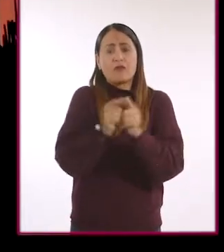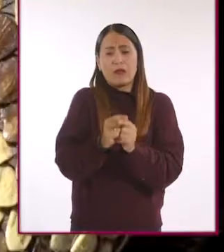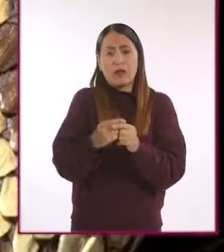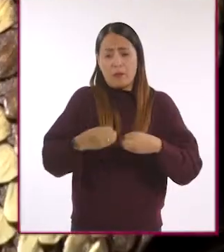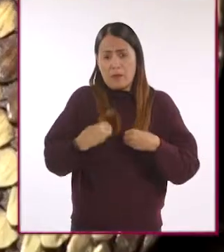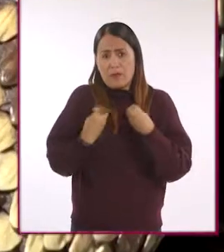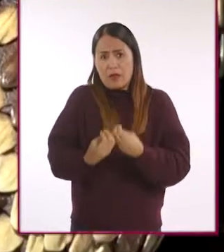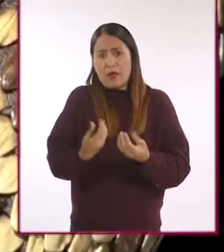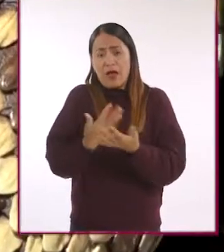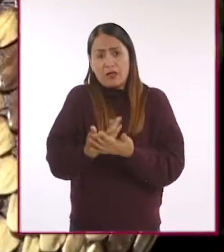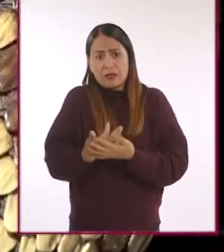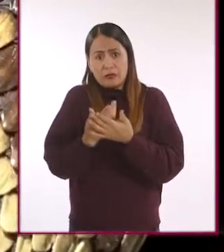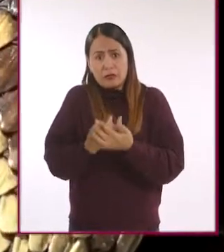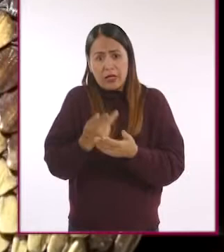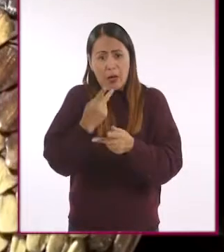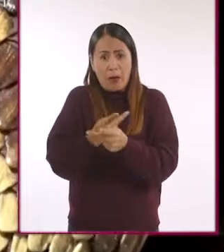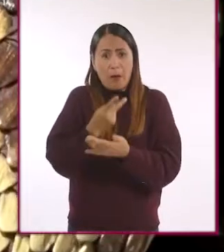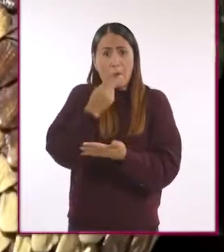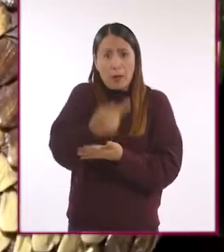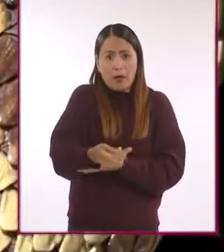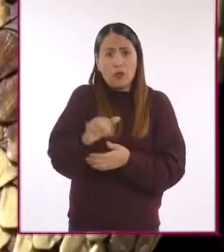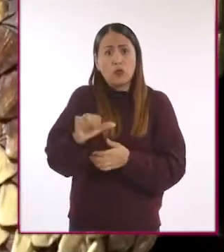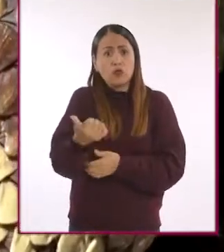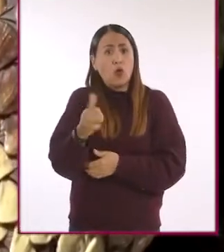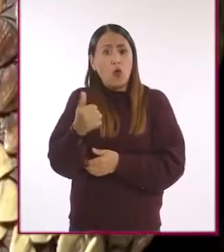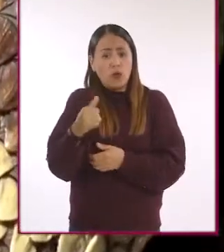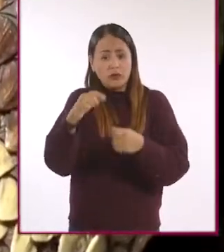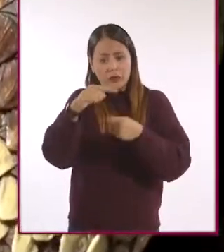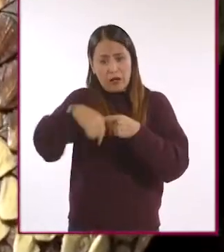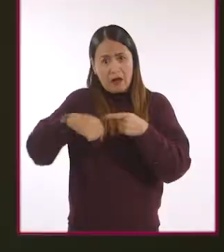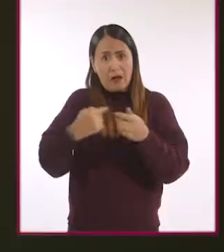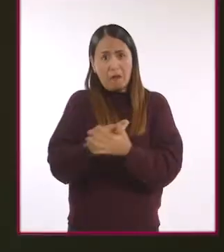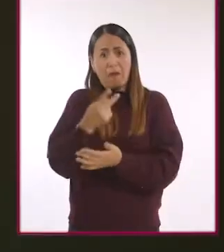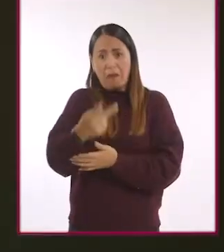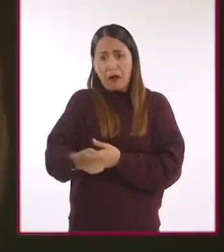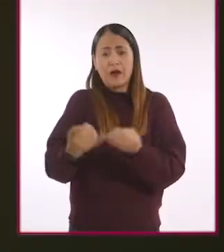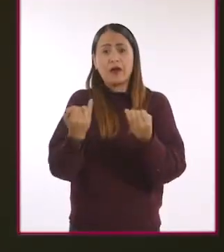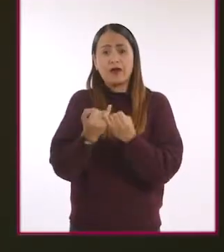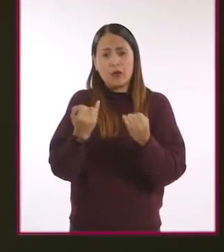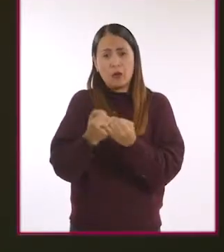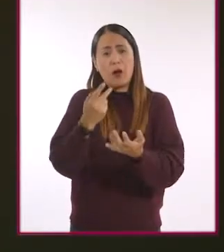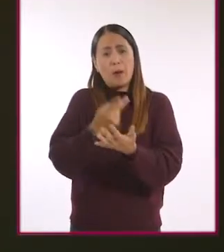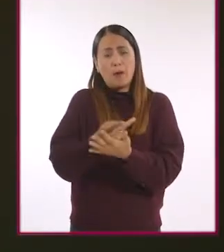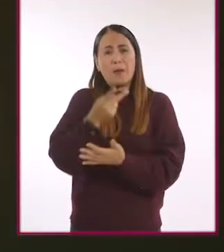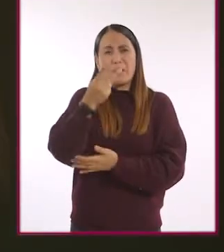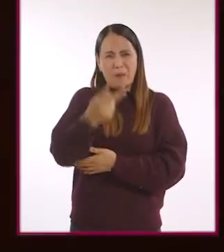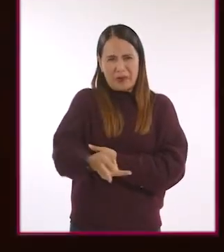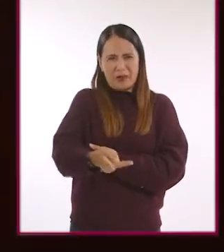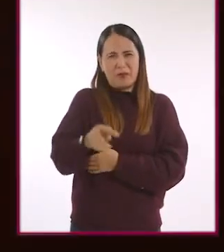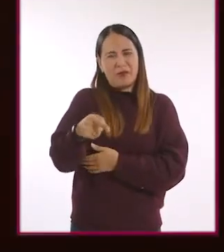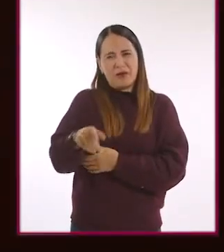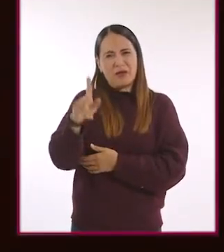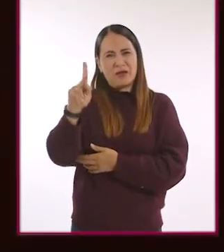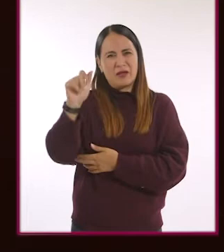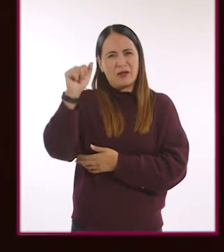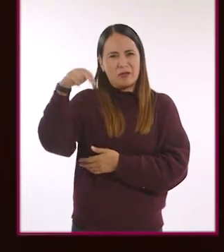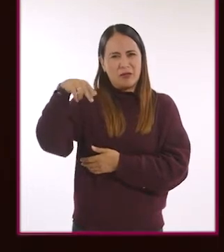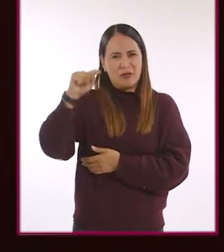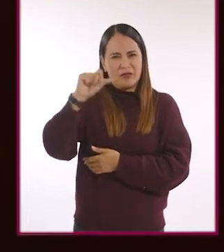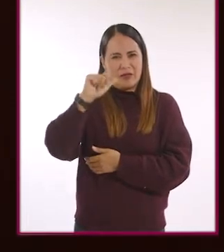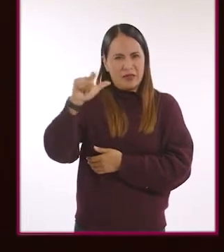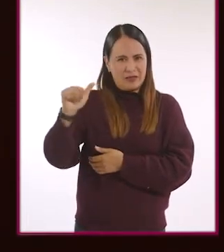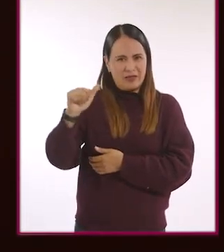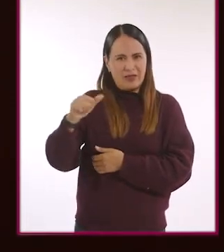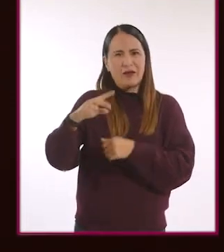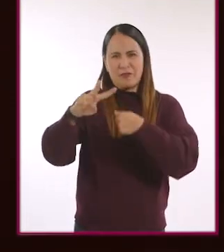de 11 premios a nivel internacional y el premio por mejores efectos visuales en el Festival Pantalla de Cristal 2018,